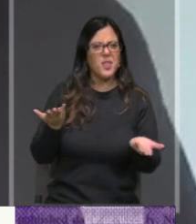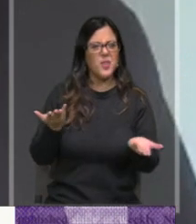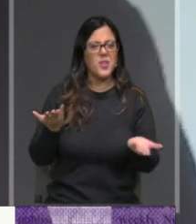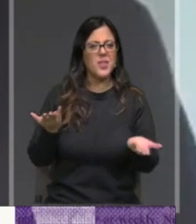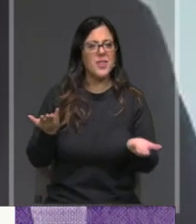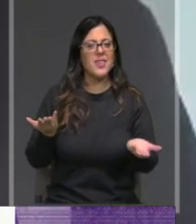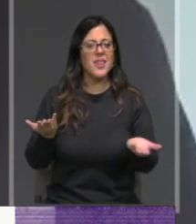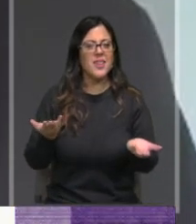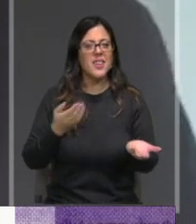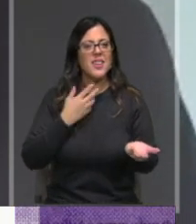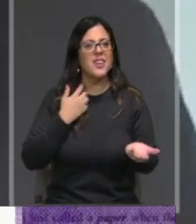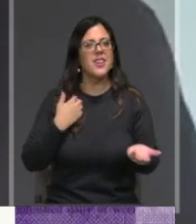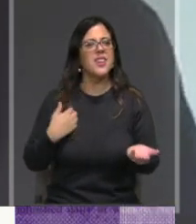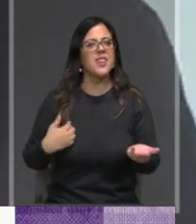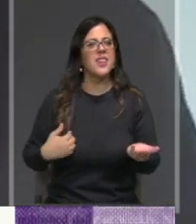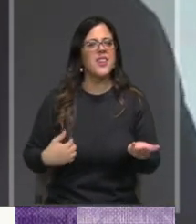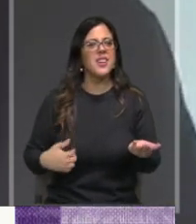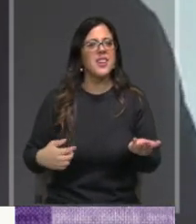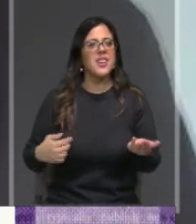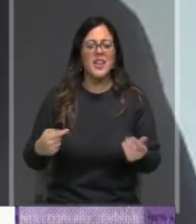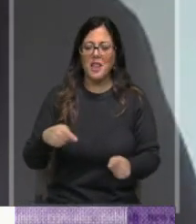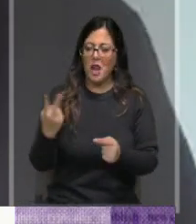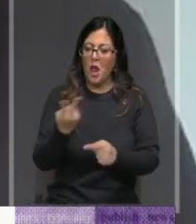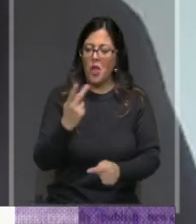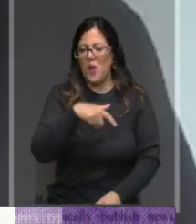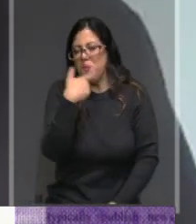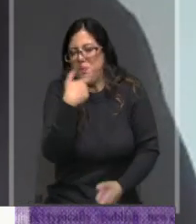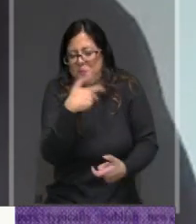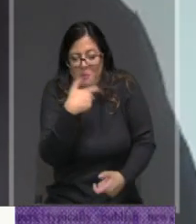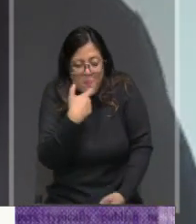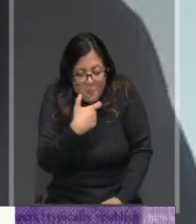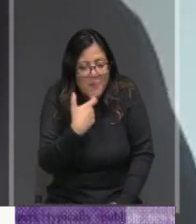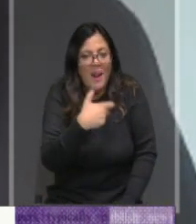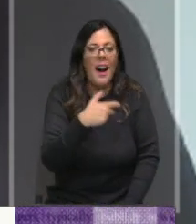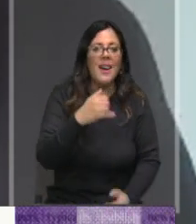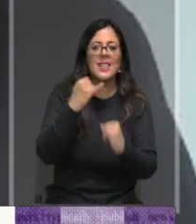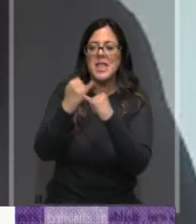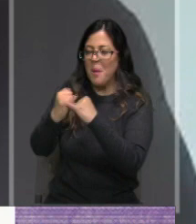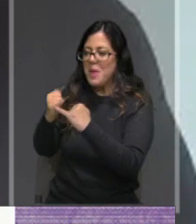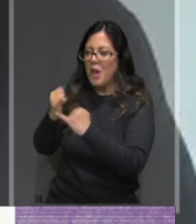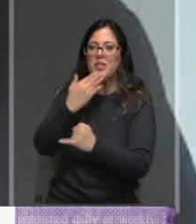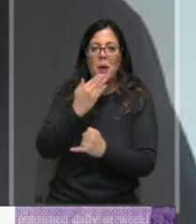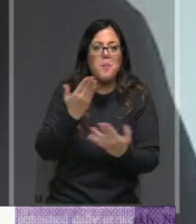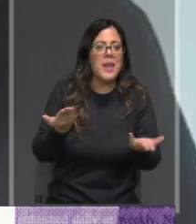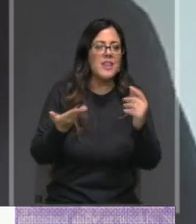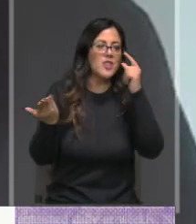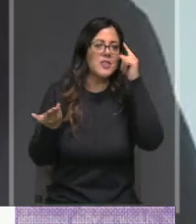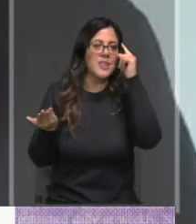teatro. Y nos empezamos a matar de risa y a divertir, y vimos que nuestros amigos también, así que